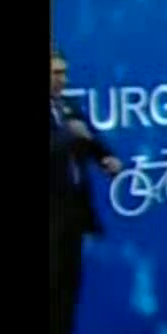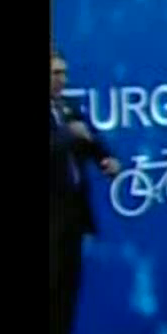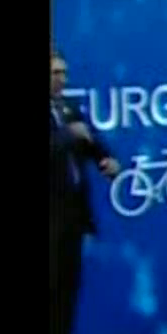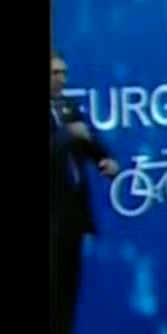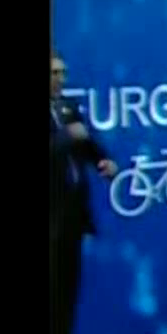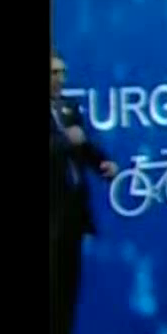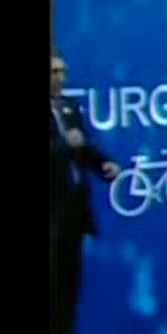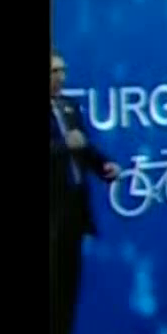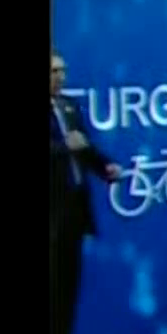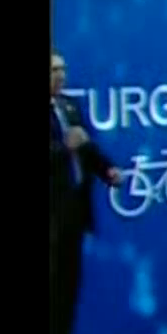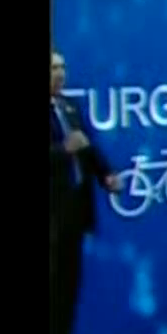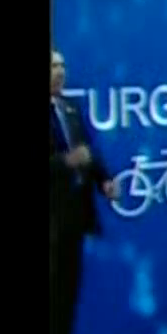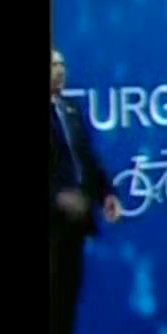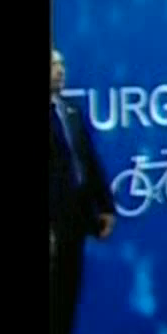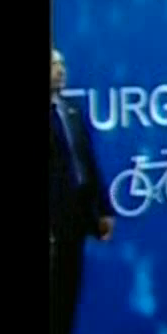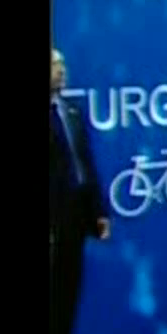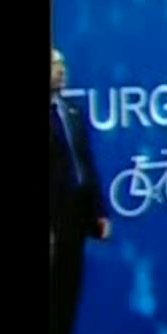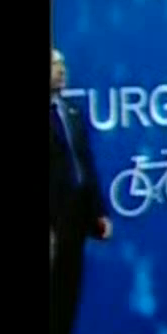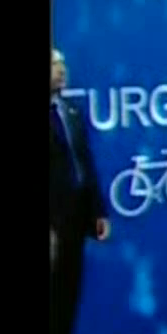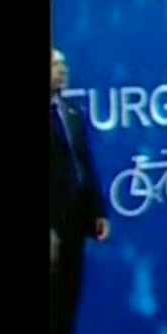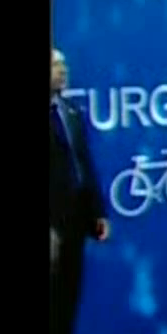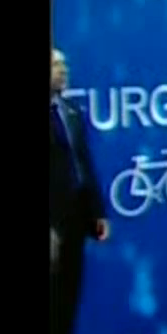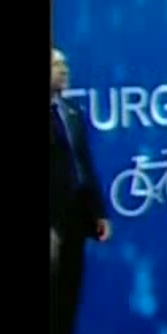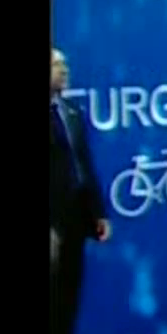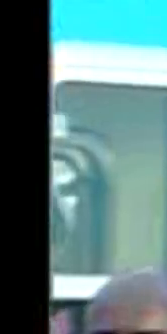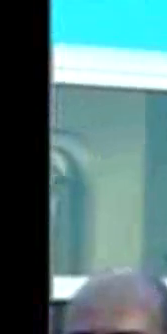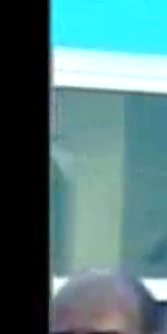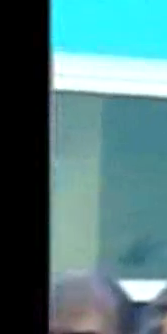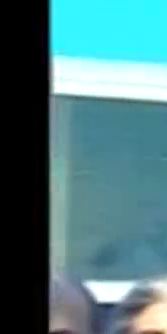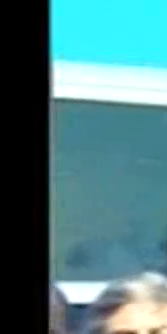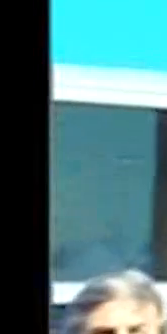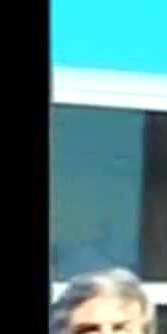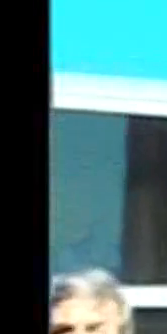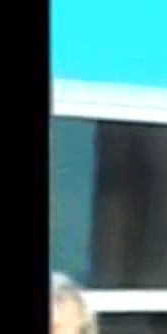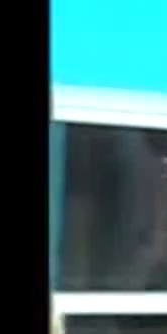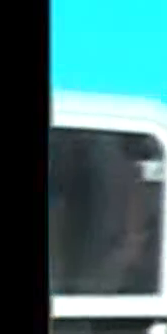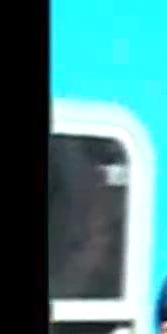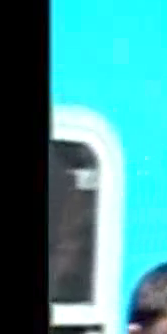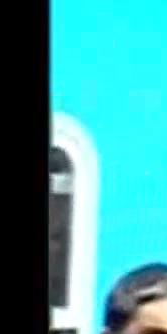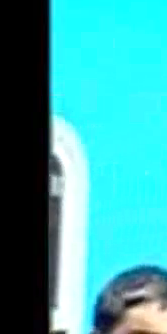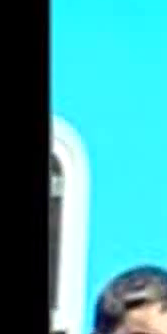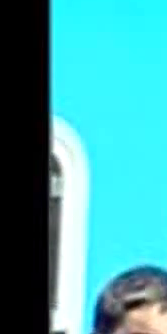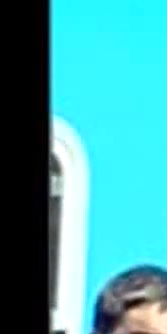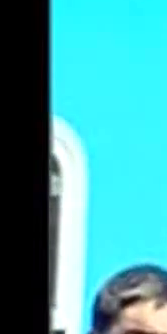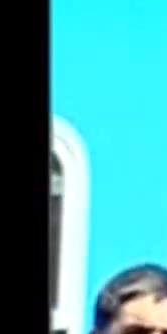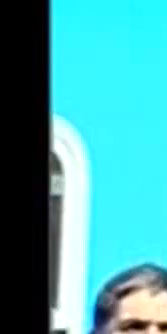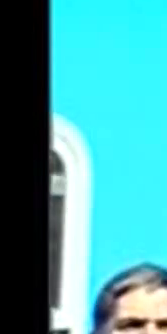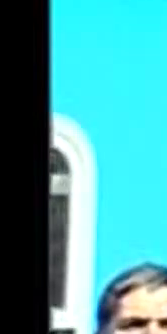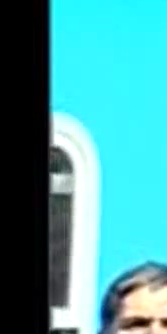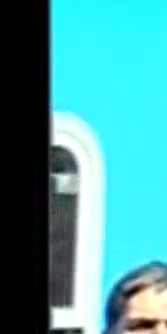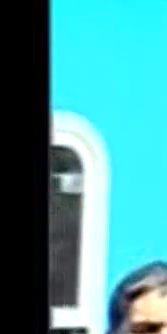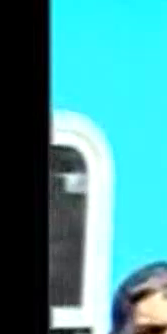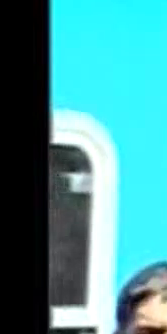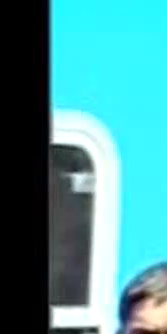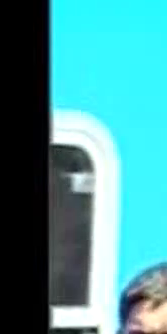a acercarse y recibir de manos de nuestra Presidenta este decreto, que justamente habla de más